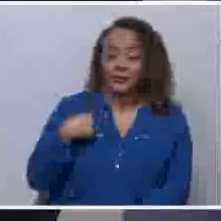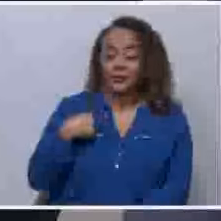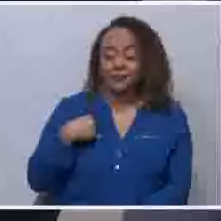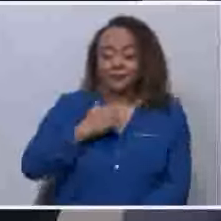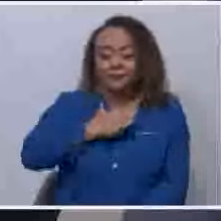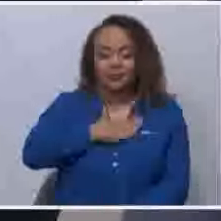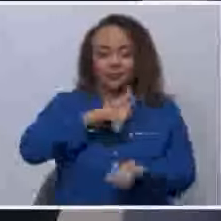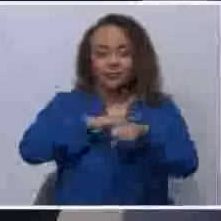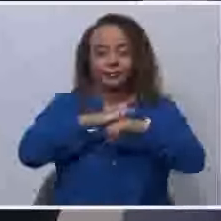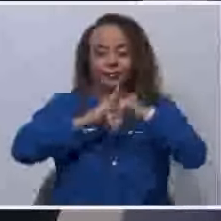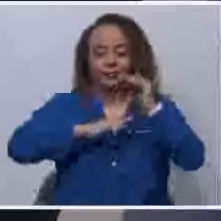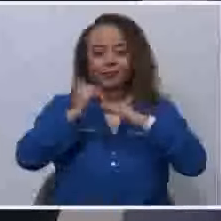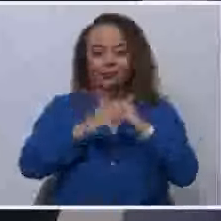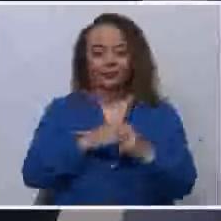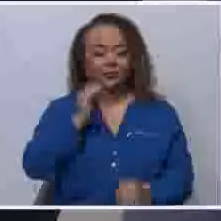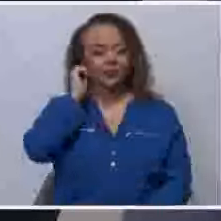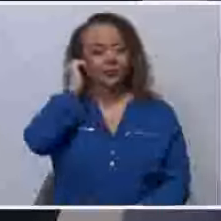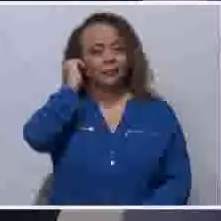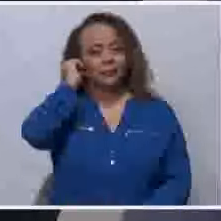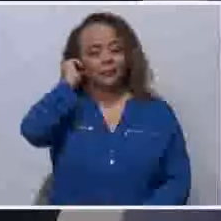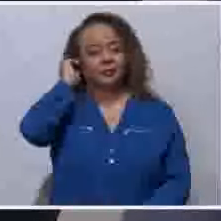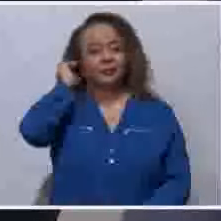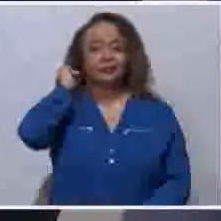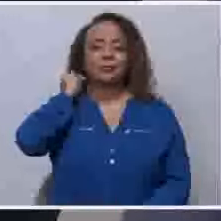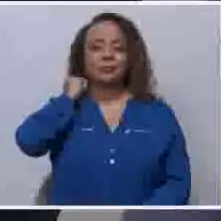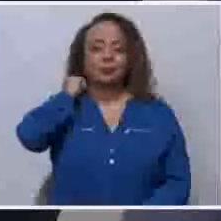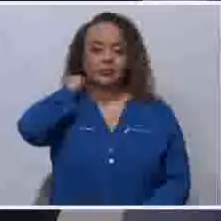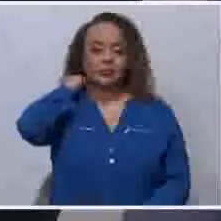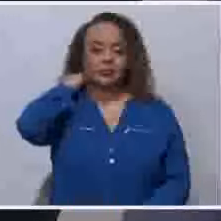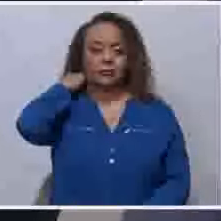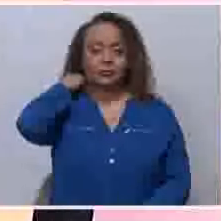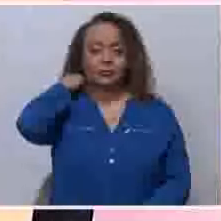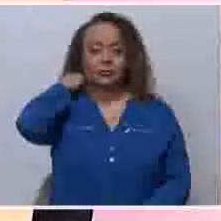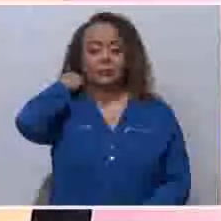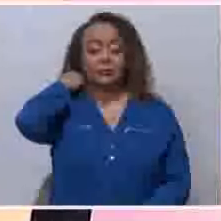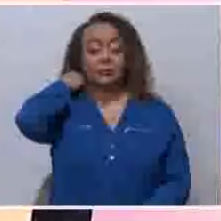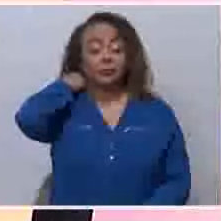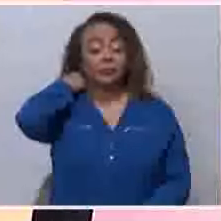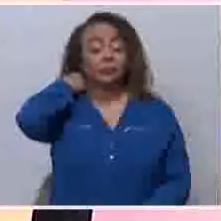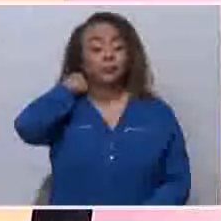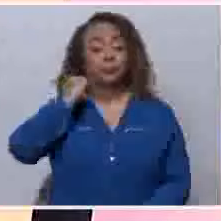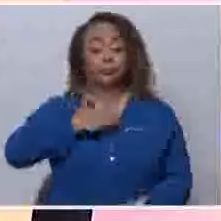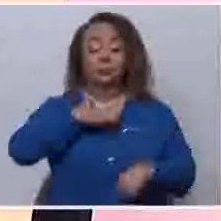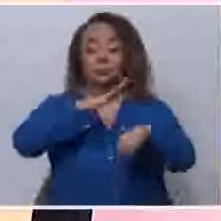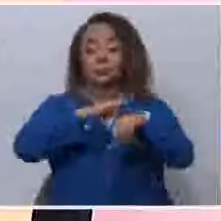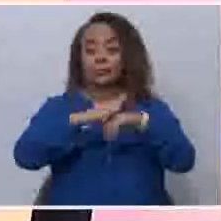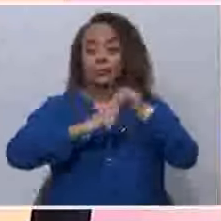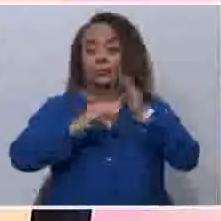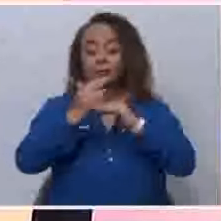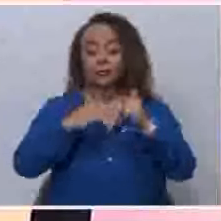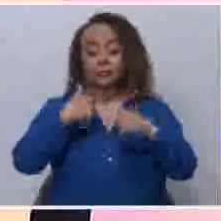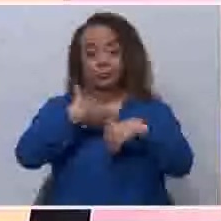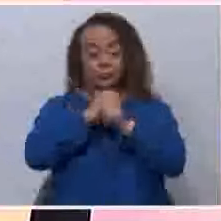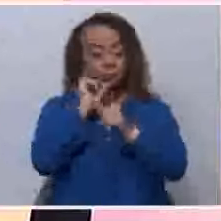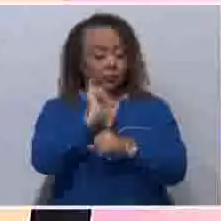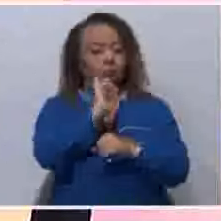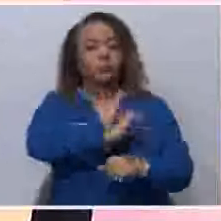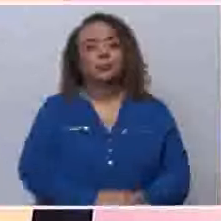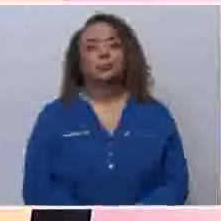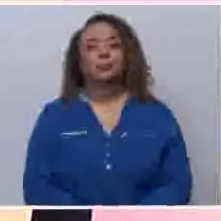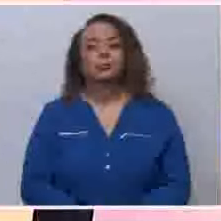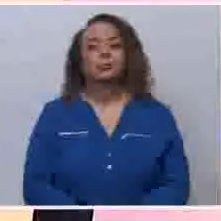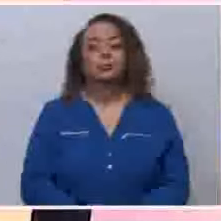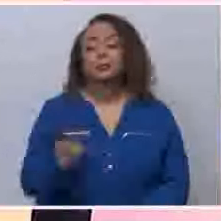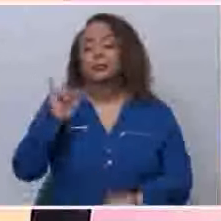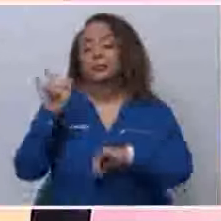me dejan construirlo. ¿Vos se la querés tirar al 9 al área? No, es que si a mí me dejas construirlo, yo lo construyo así, como te digo. Es